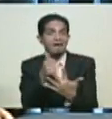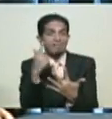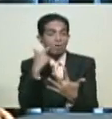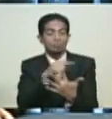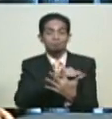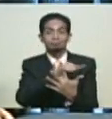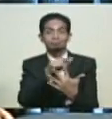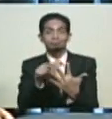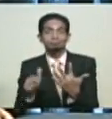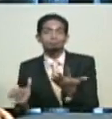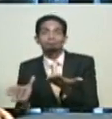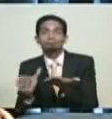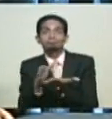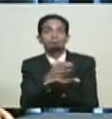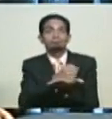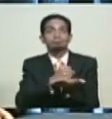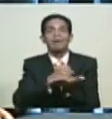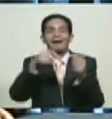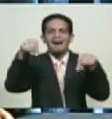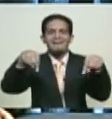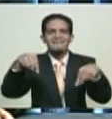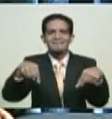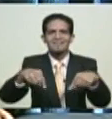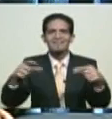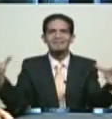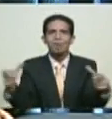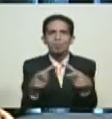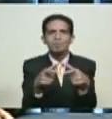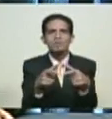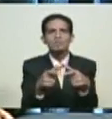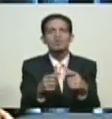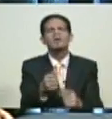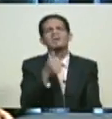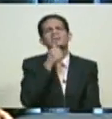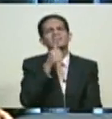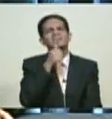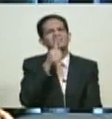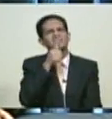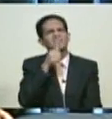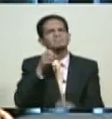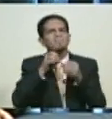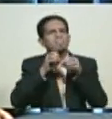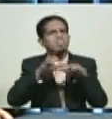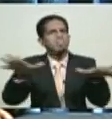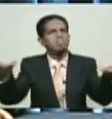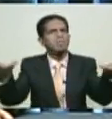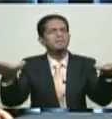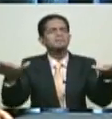la televisión venezolana quién va a transmitir el mundial de fútbol